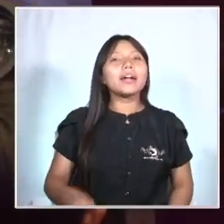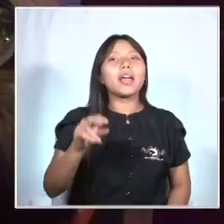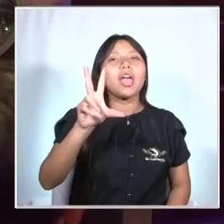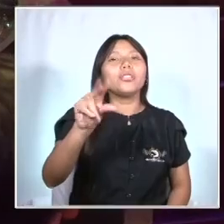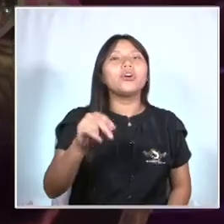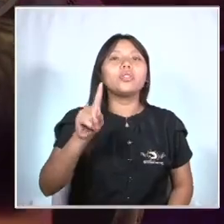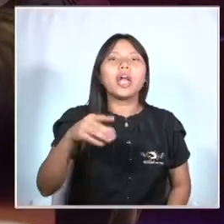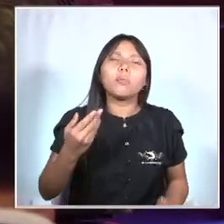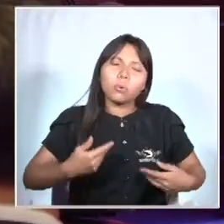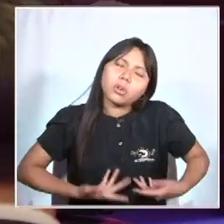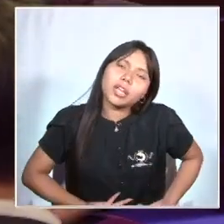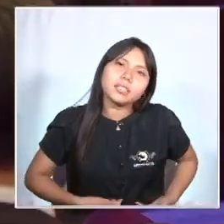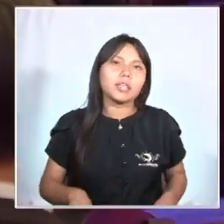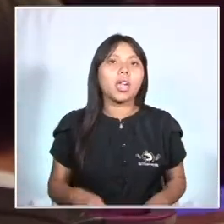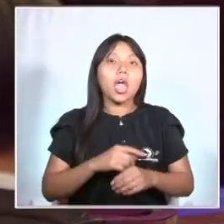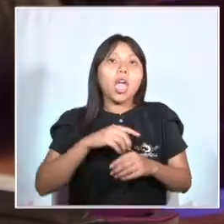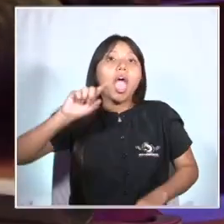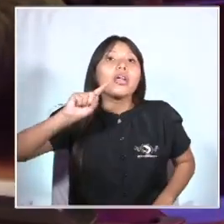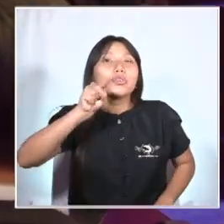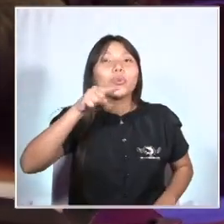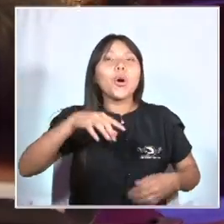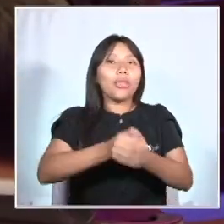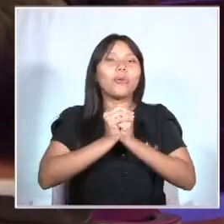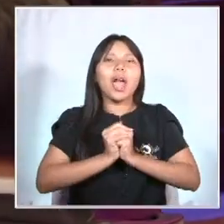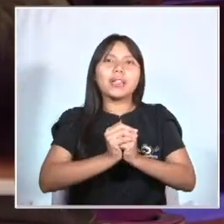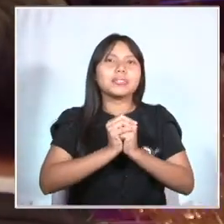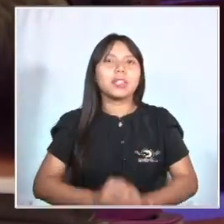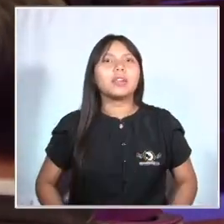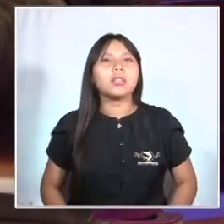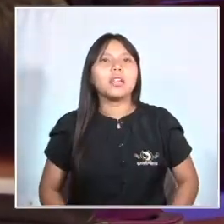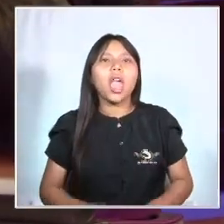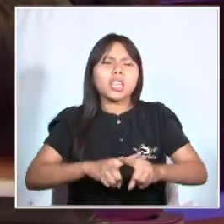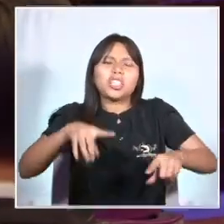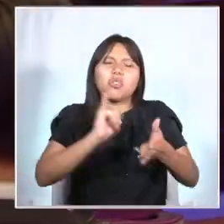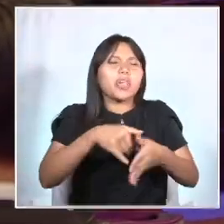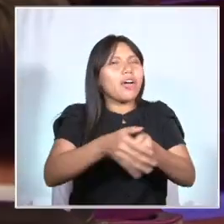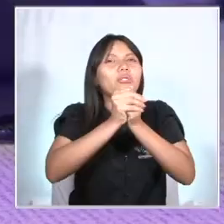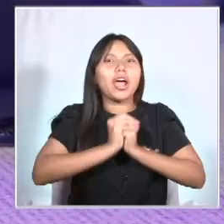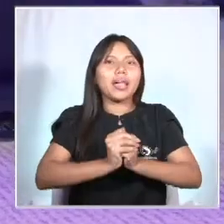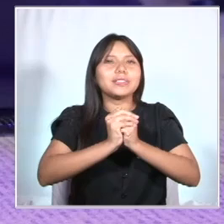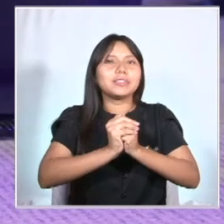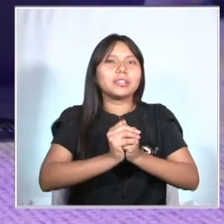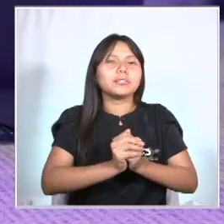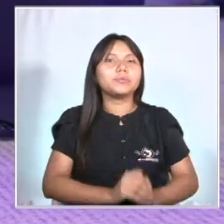adoraste. No te quejaste, sino que adoraste.